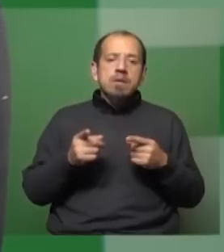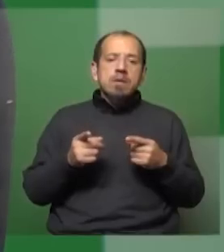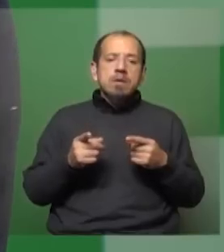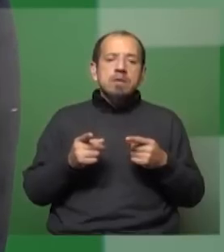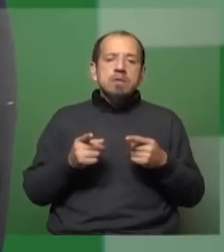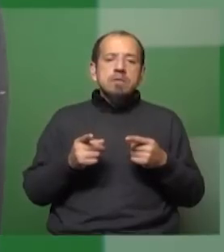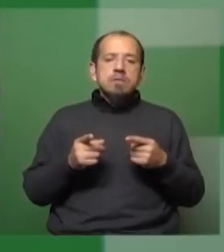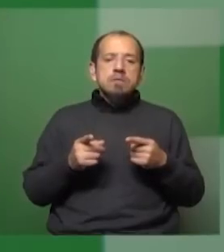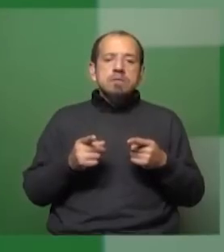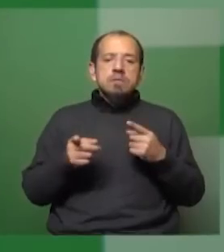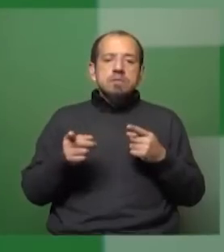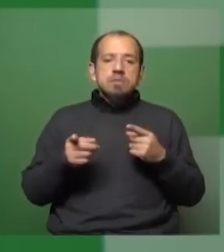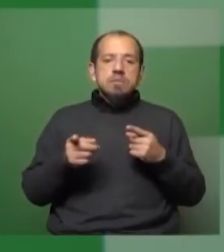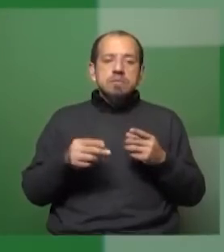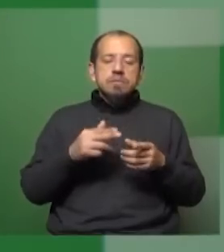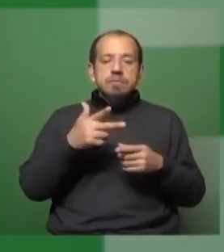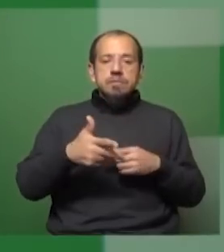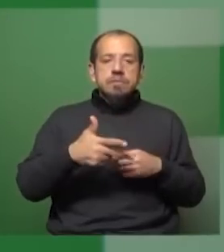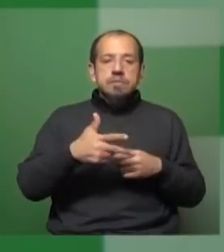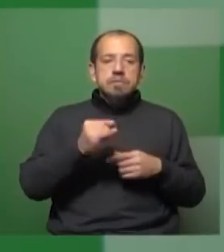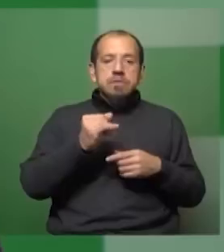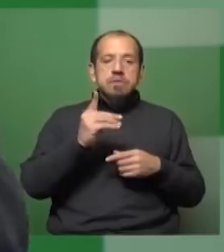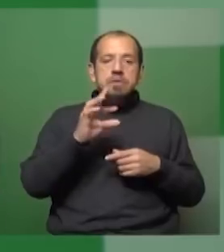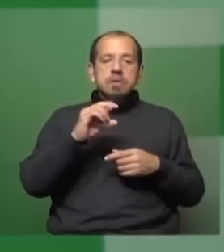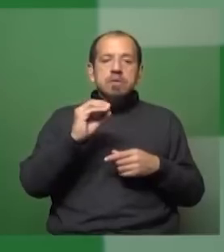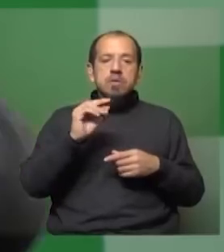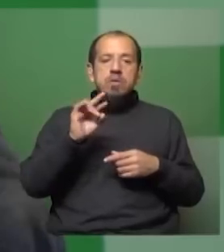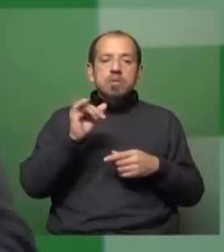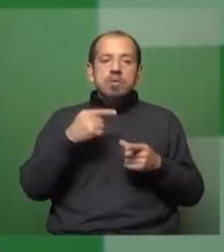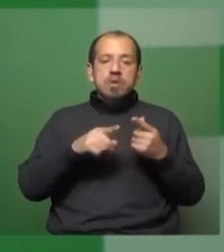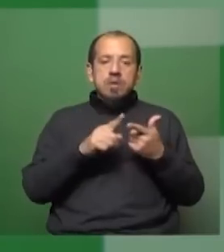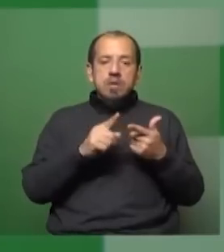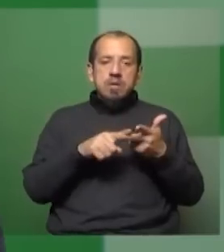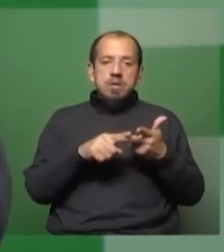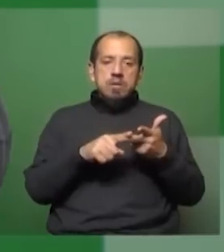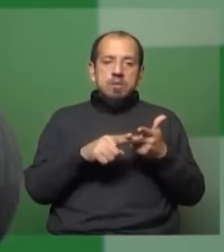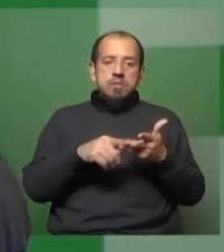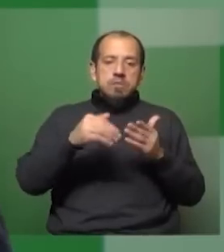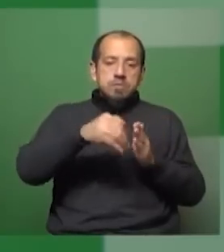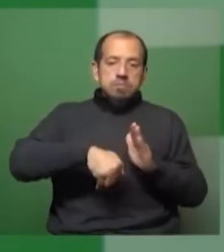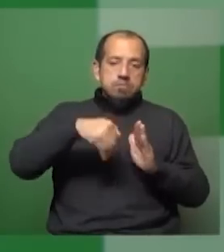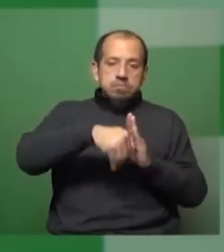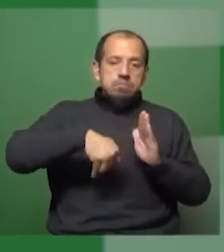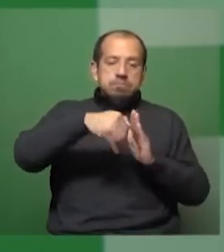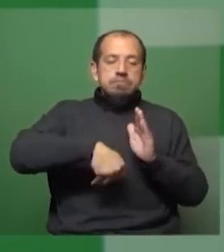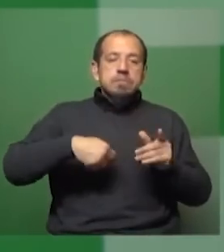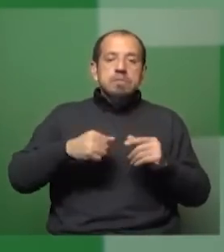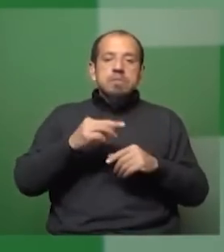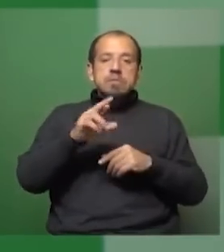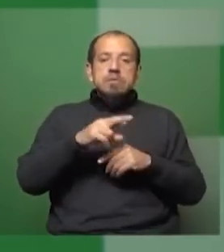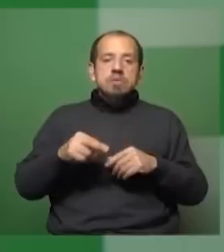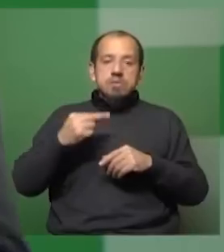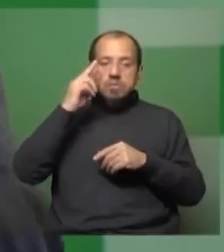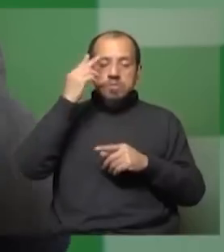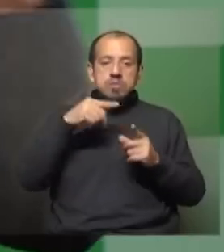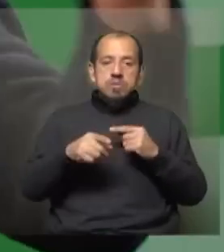la hidrovíada con con la laguna Marín el dragado del río Uruguay Si todos esos son temas bilaterales